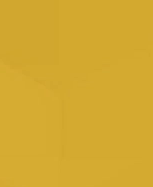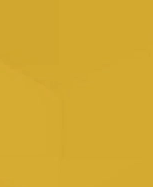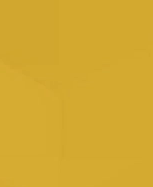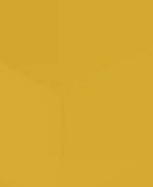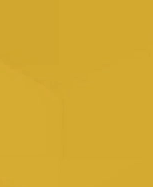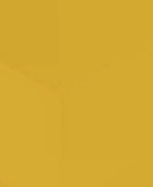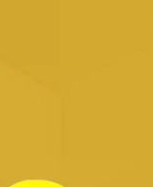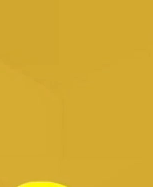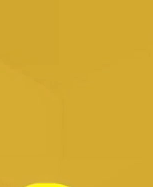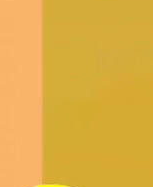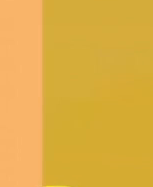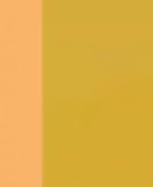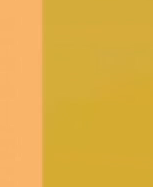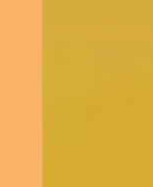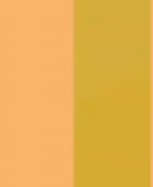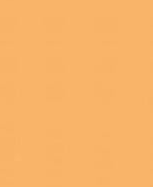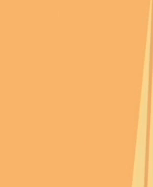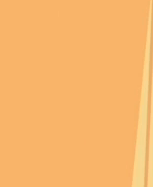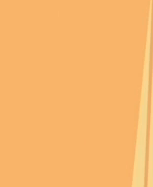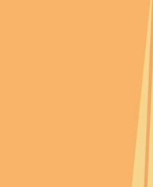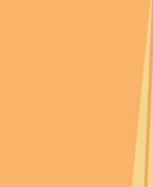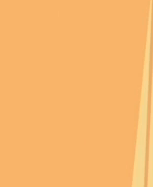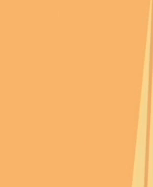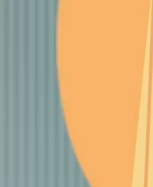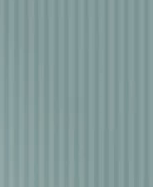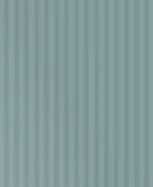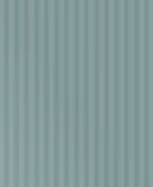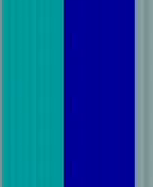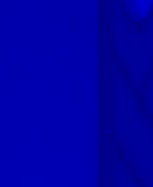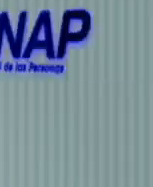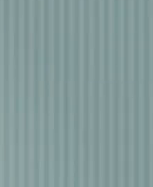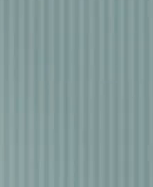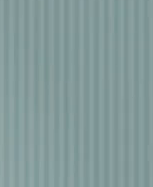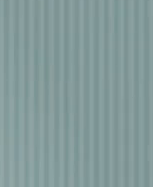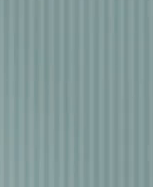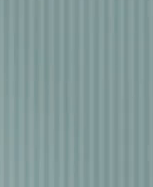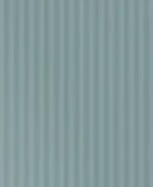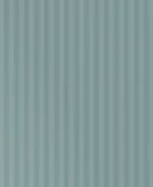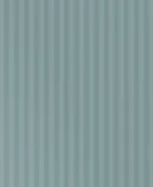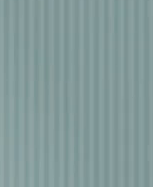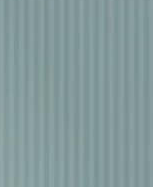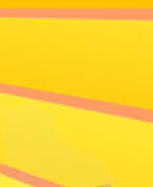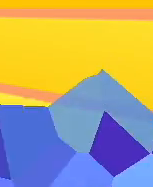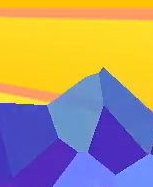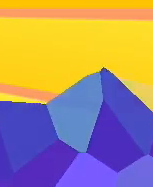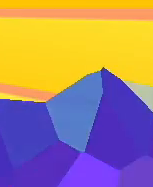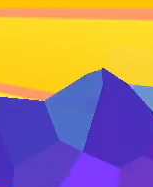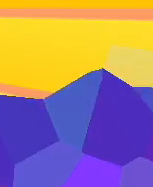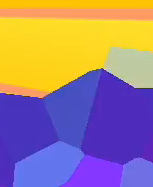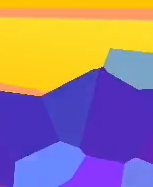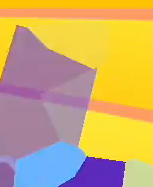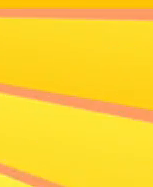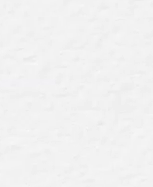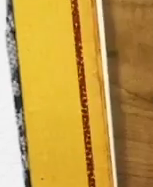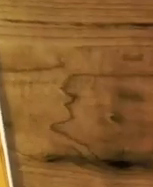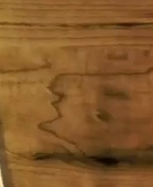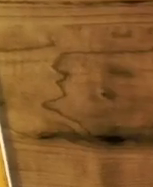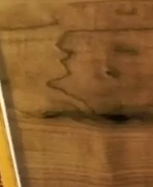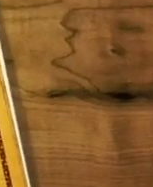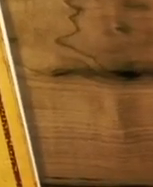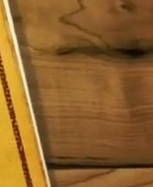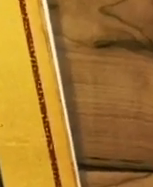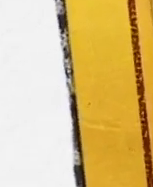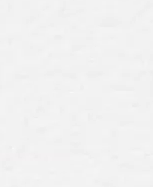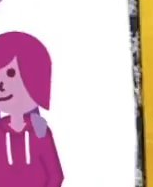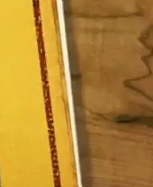¿dónde comienzan sus otros derechos? Inician con la inscripción ante el Registro Nacional de las Personas. Un nombre les permite